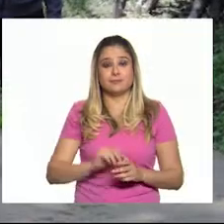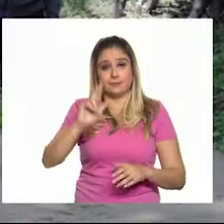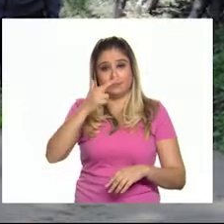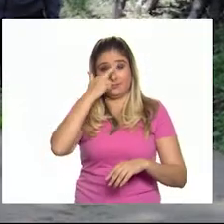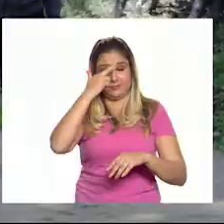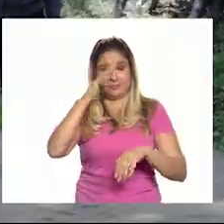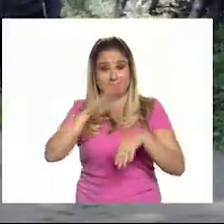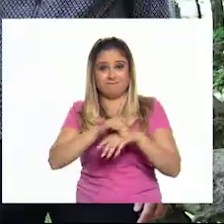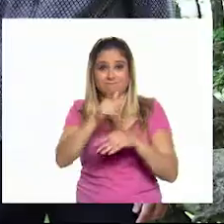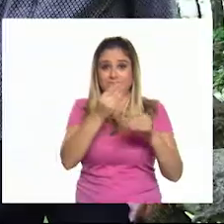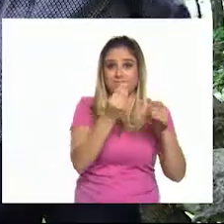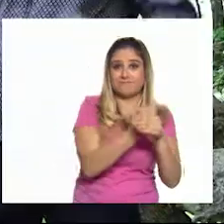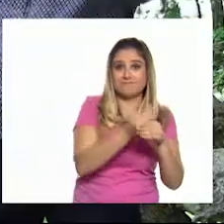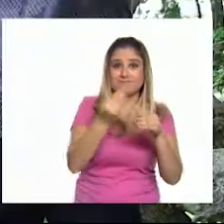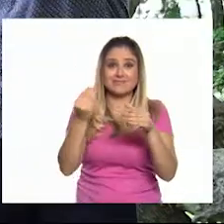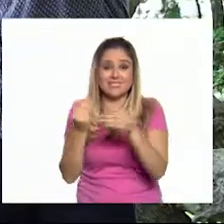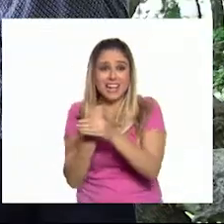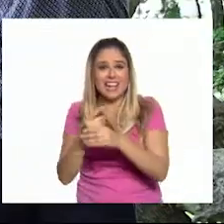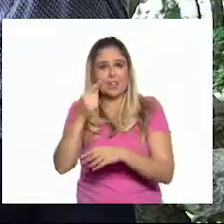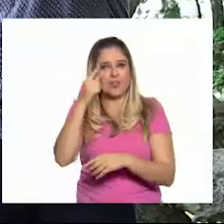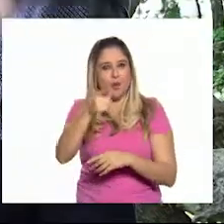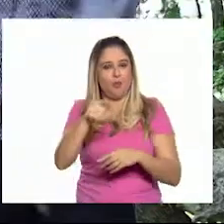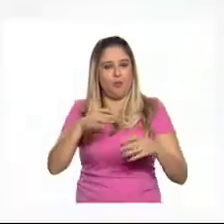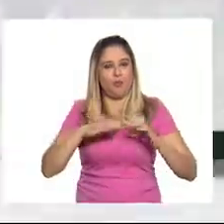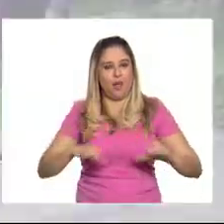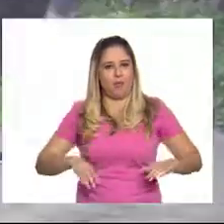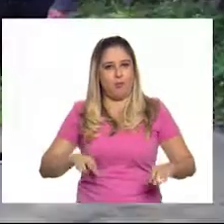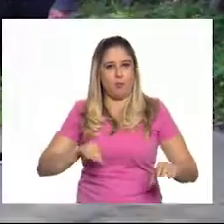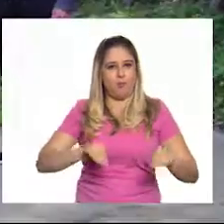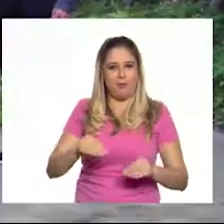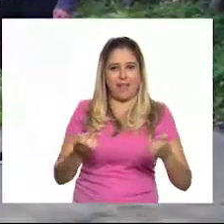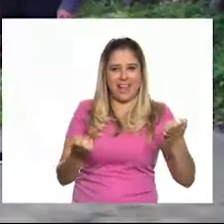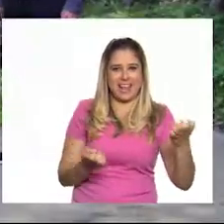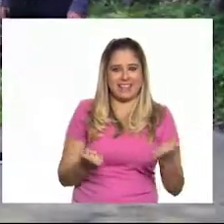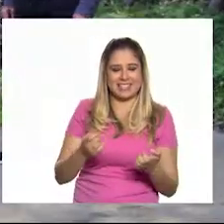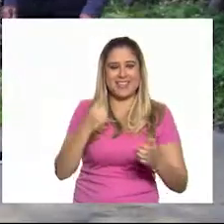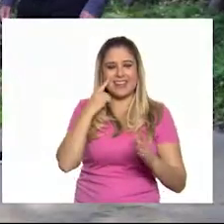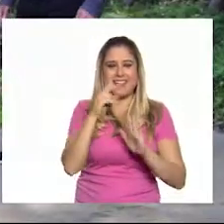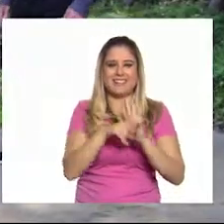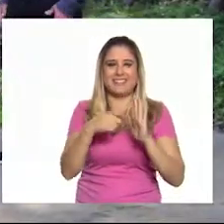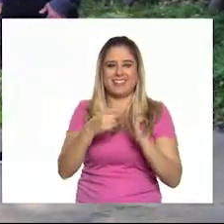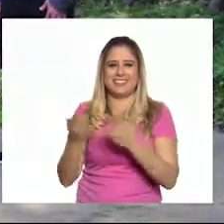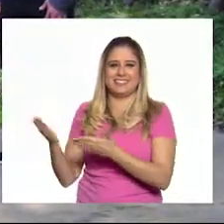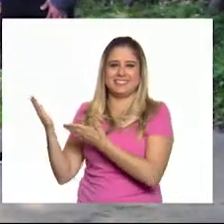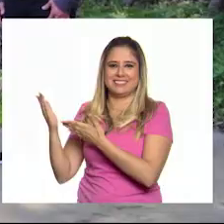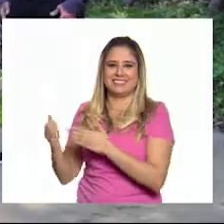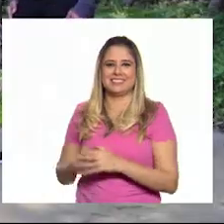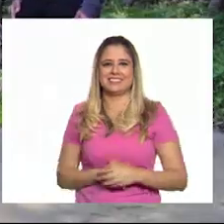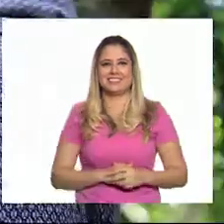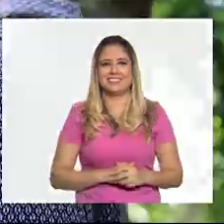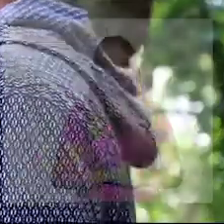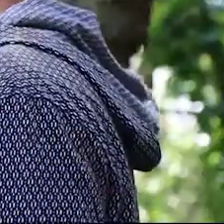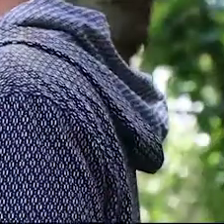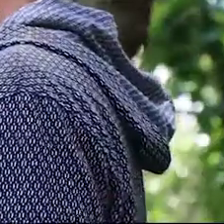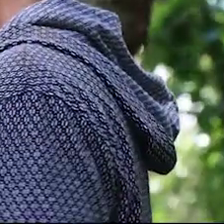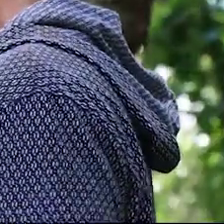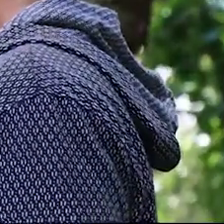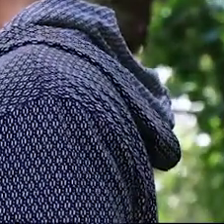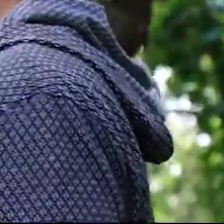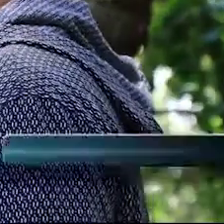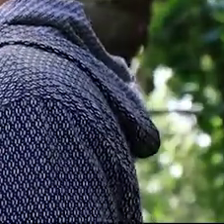Recuerda, entre clase y clase, activa tu cuerpo. Ok, vamos a trabajar pierna.